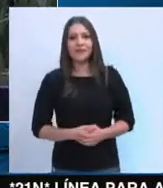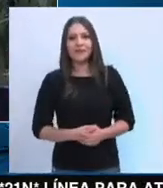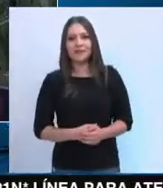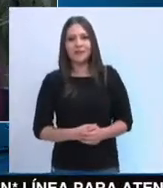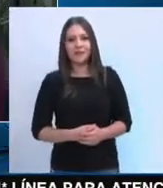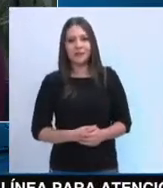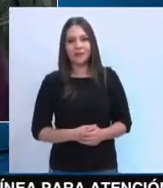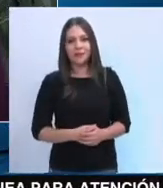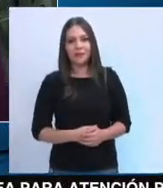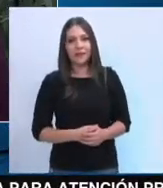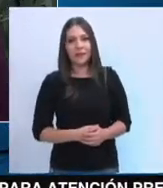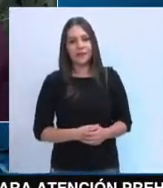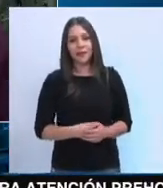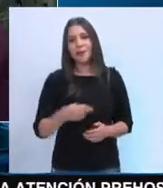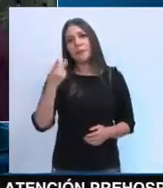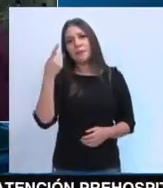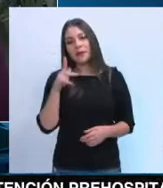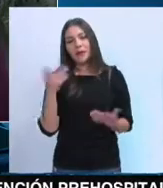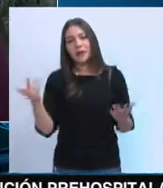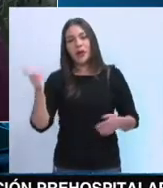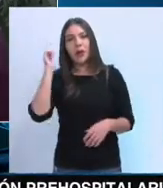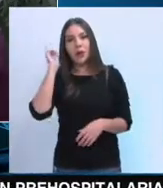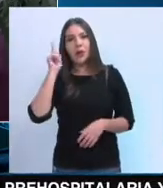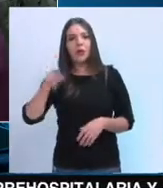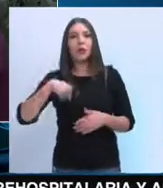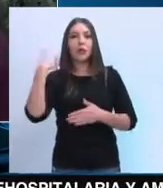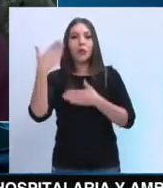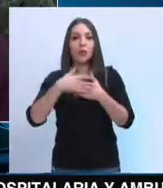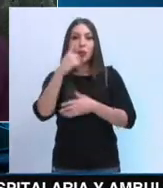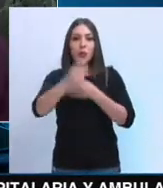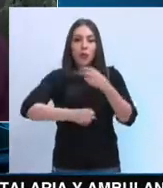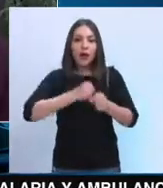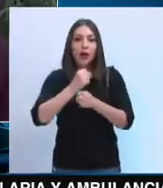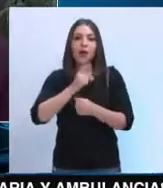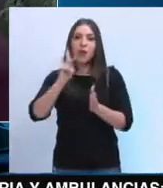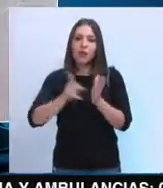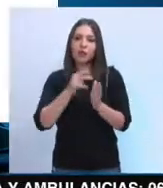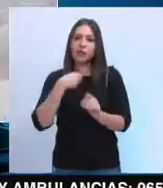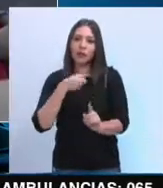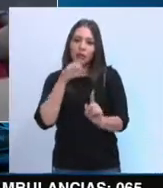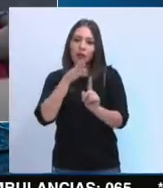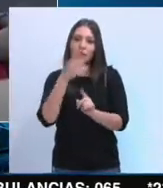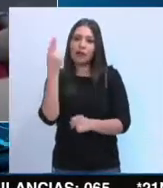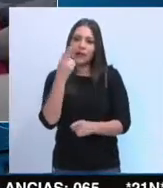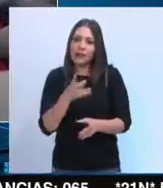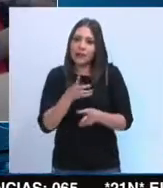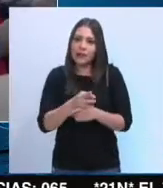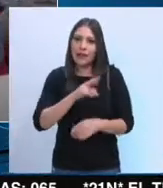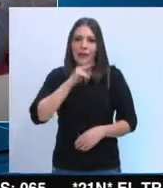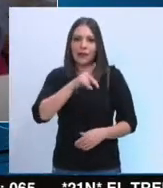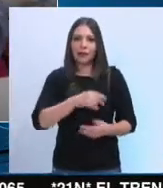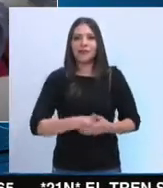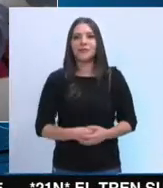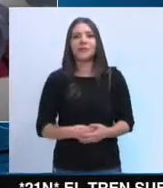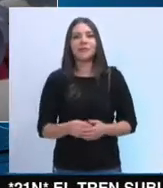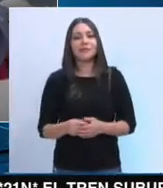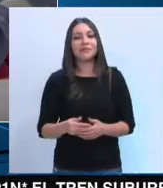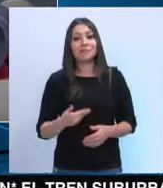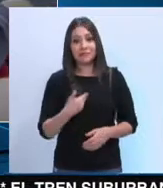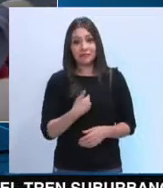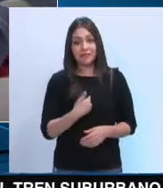Pero pues espero que este sea un nuevo propósito para el año que viene y mejorar en eso. Pues terminar la